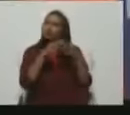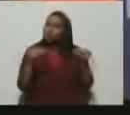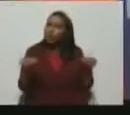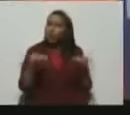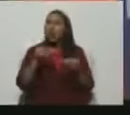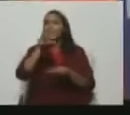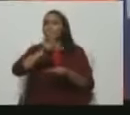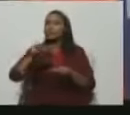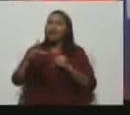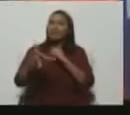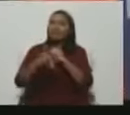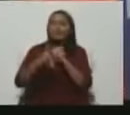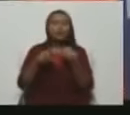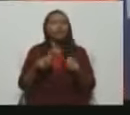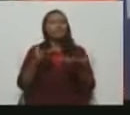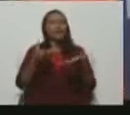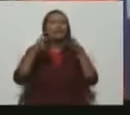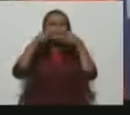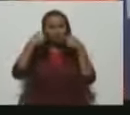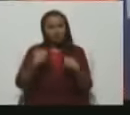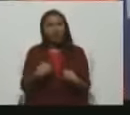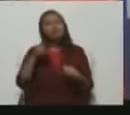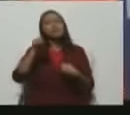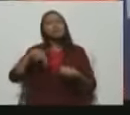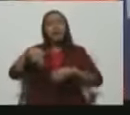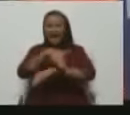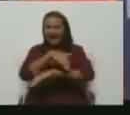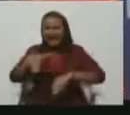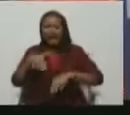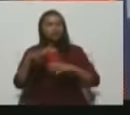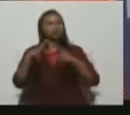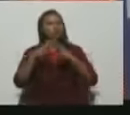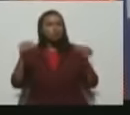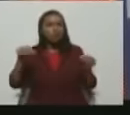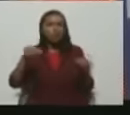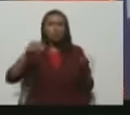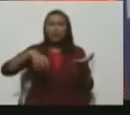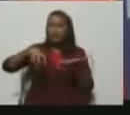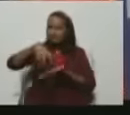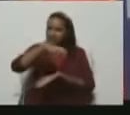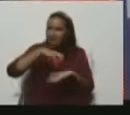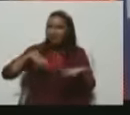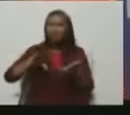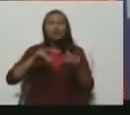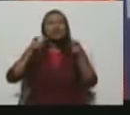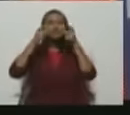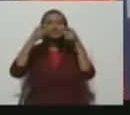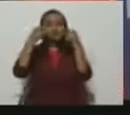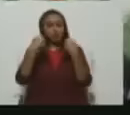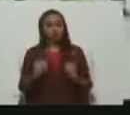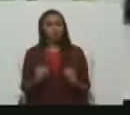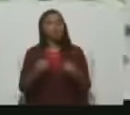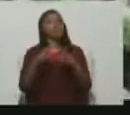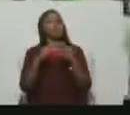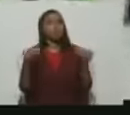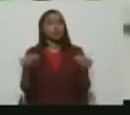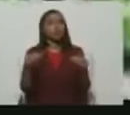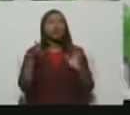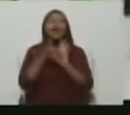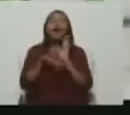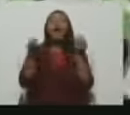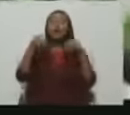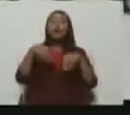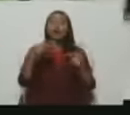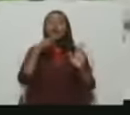también de la seguridad de los servicios públicos. Todo lo que tiene que ver con estaciones de radiobase y seguridad e instalaciones estratégicas de acuerdo a lo establecido por el